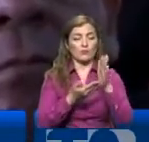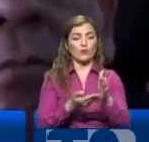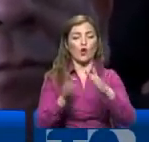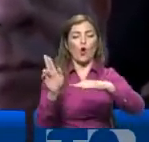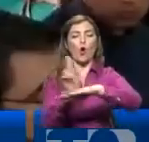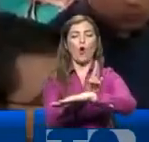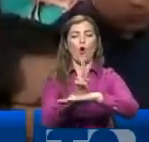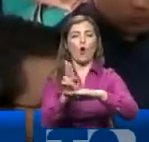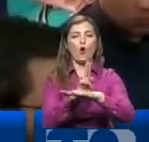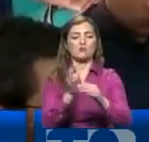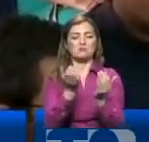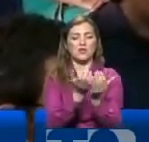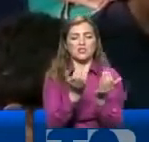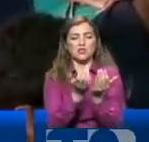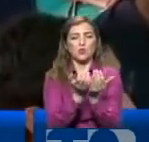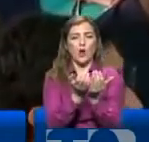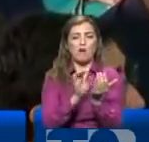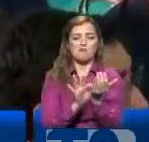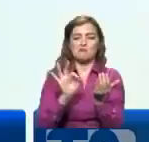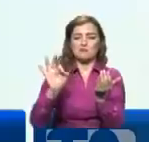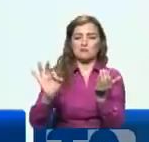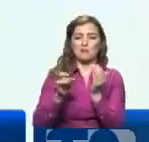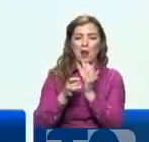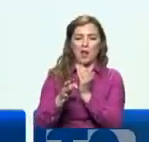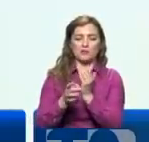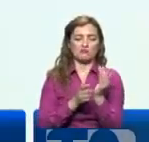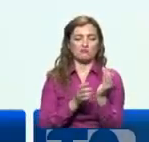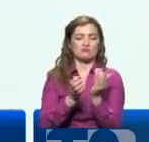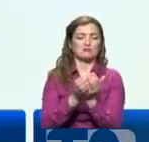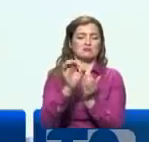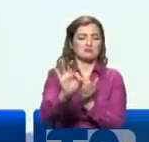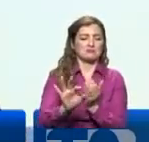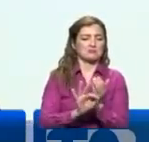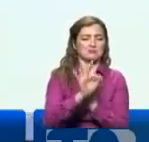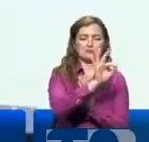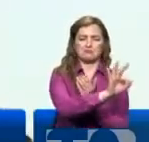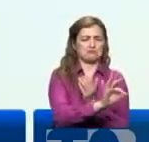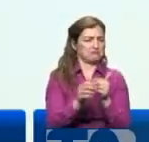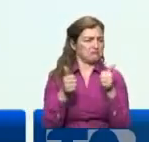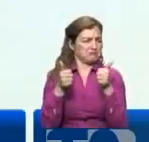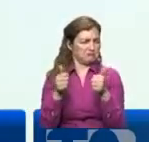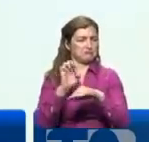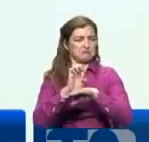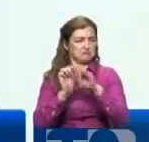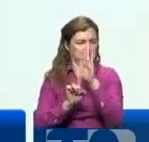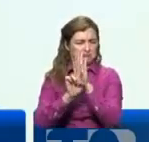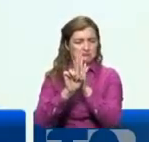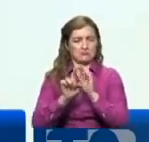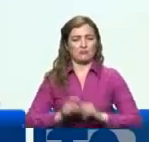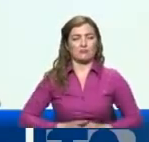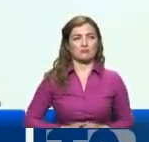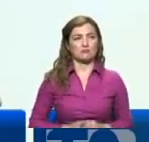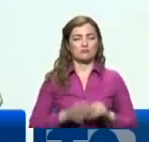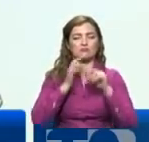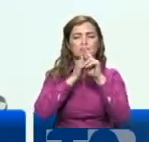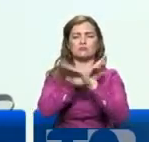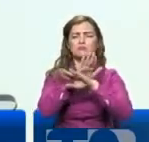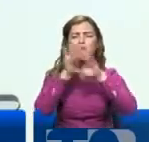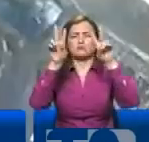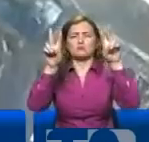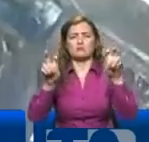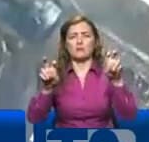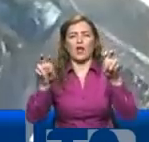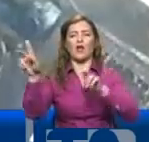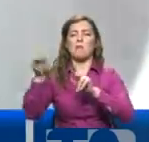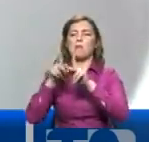la utilización de residuos sólidos, el titular de esta cartera del Estado, Marcelo Mata, tuvo que responder a la prensa respecto a una